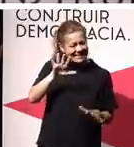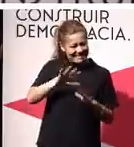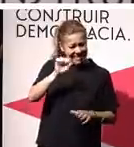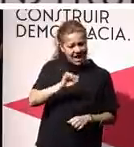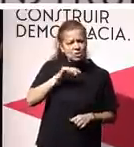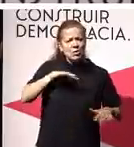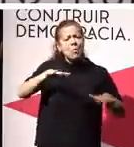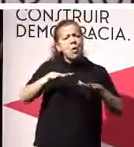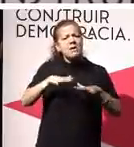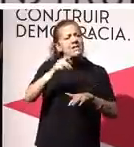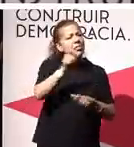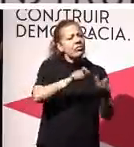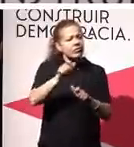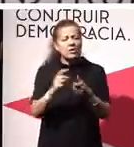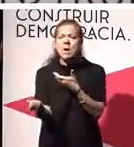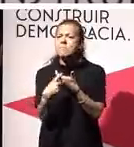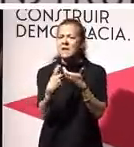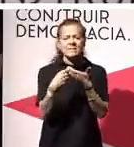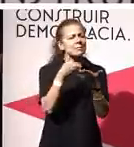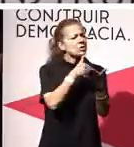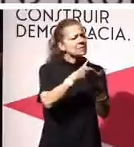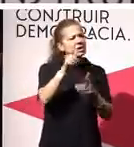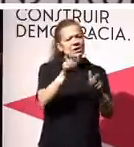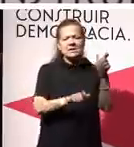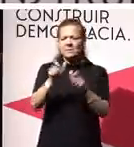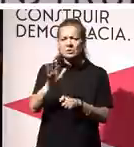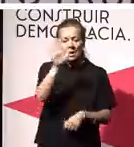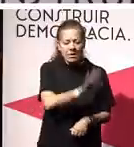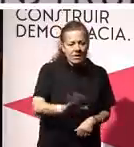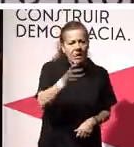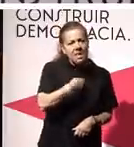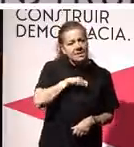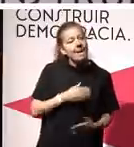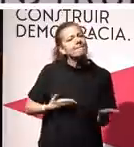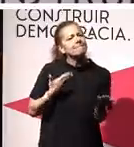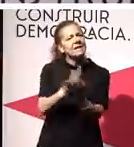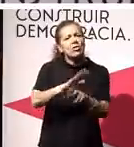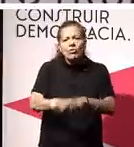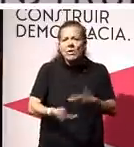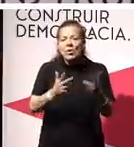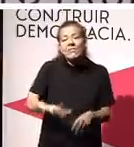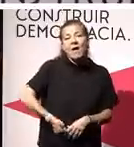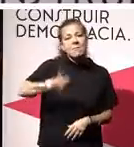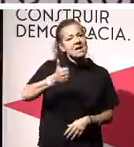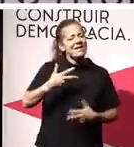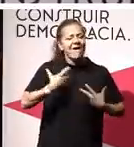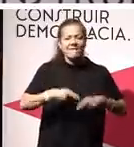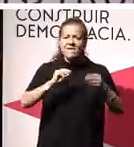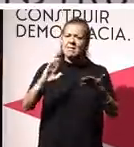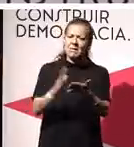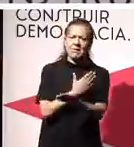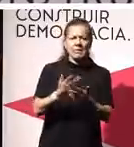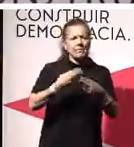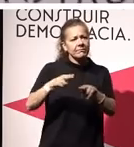la que participamos millones de personas en toda España reclamando más democracia y acabar con un bipartidismo que a la hora